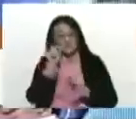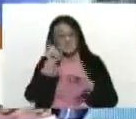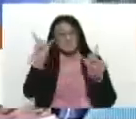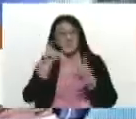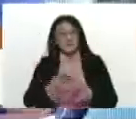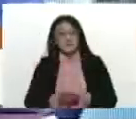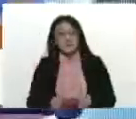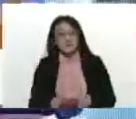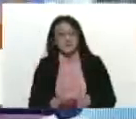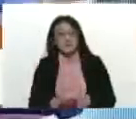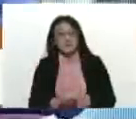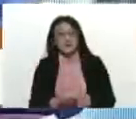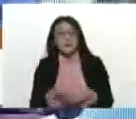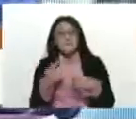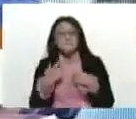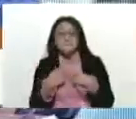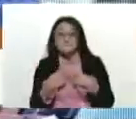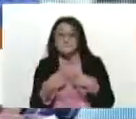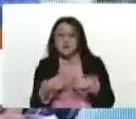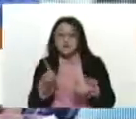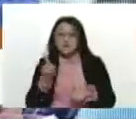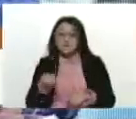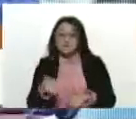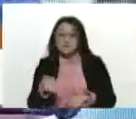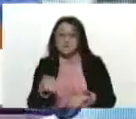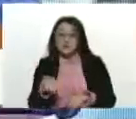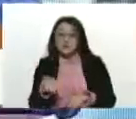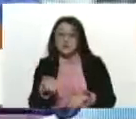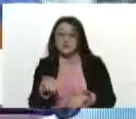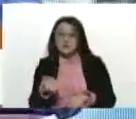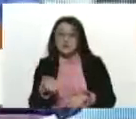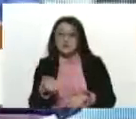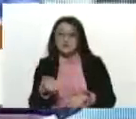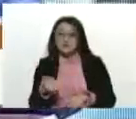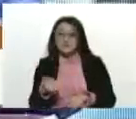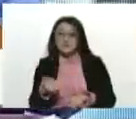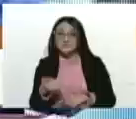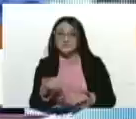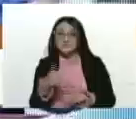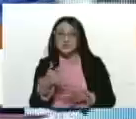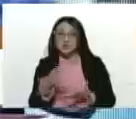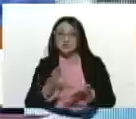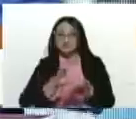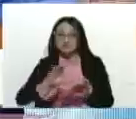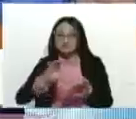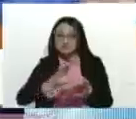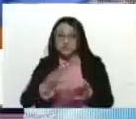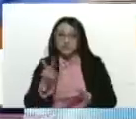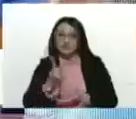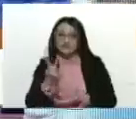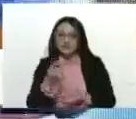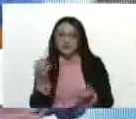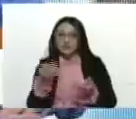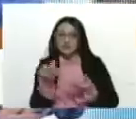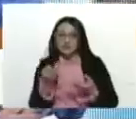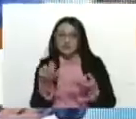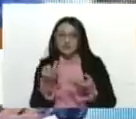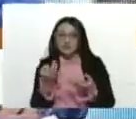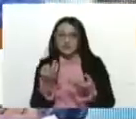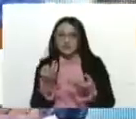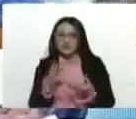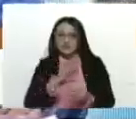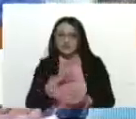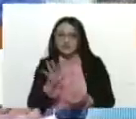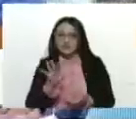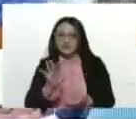Pero además de eso presidente está lo que recibían los venezolanos verdaderamente de esos de